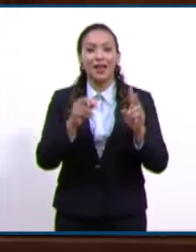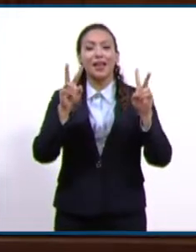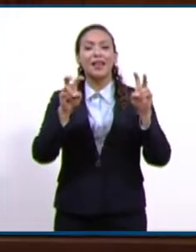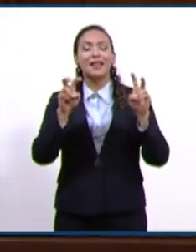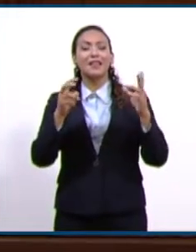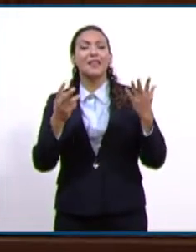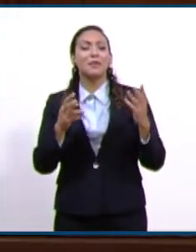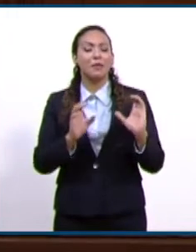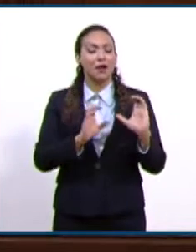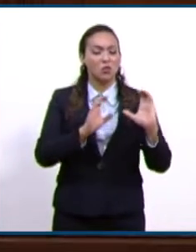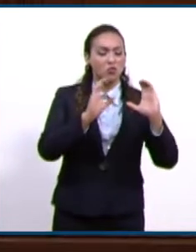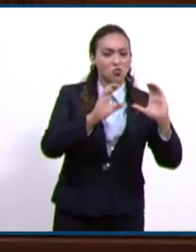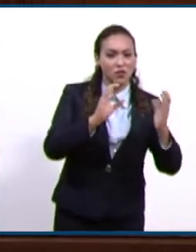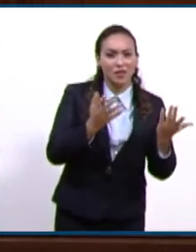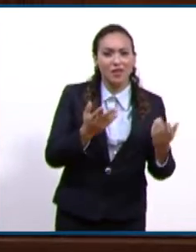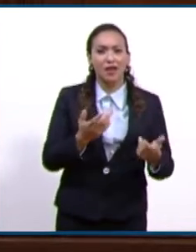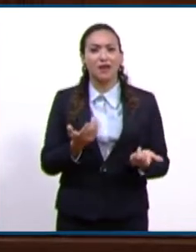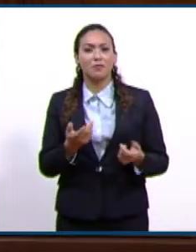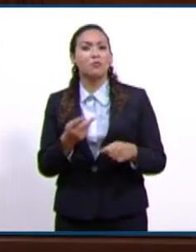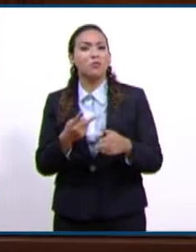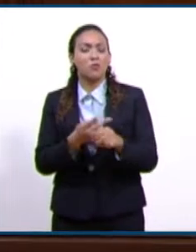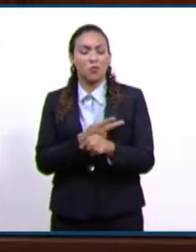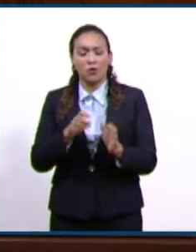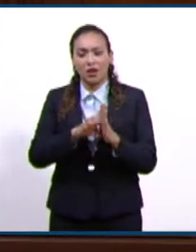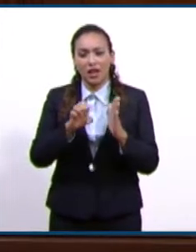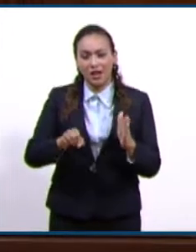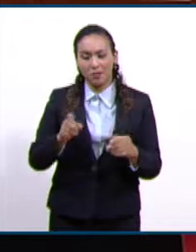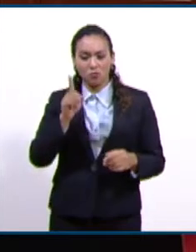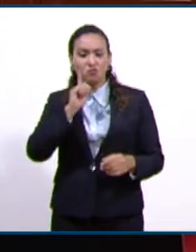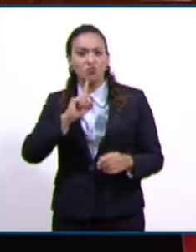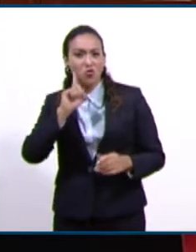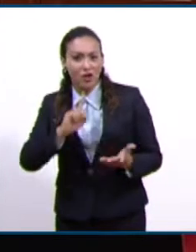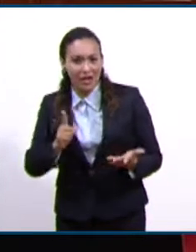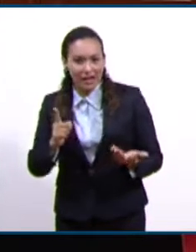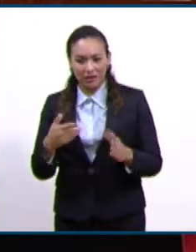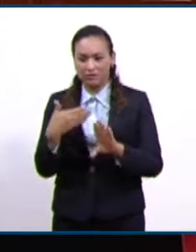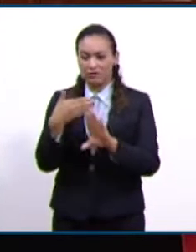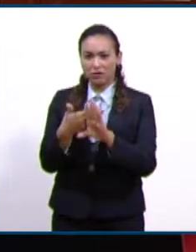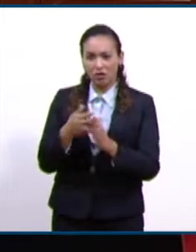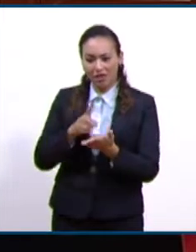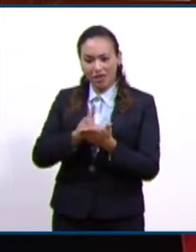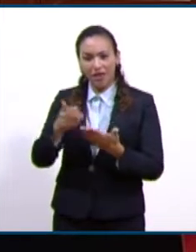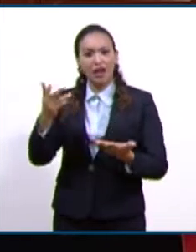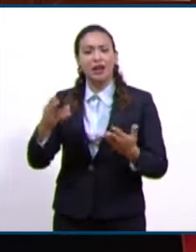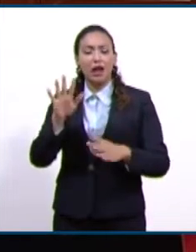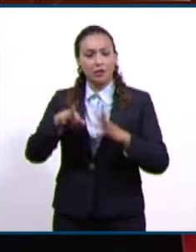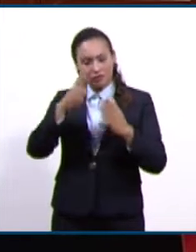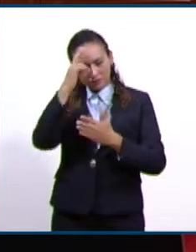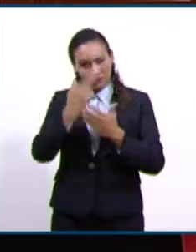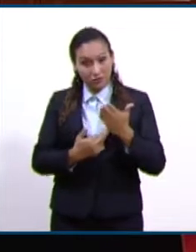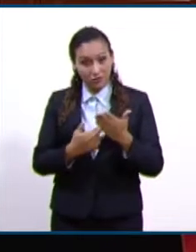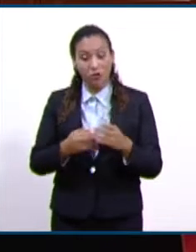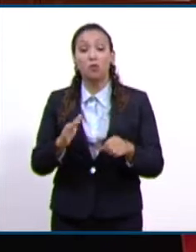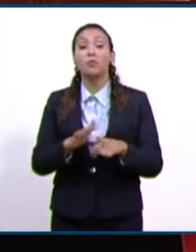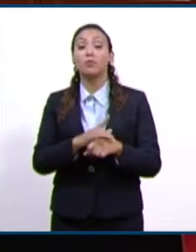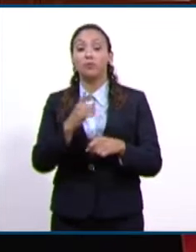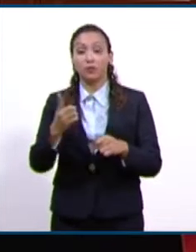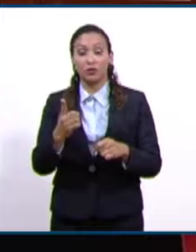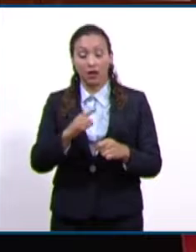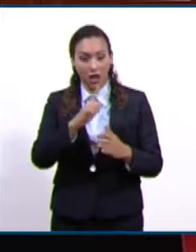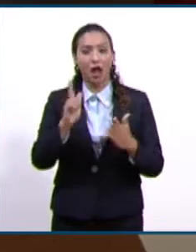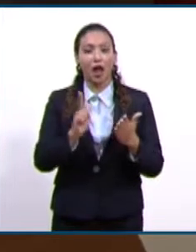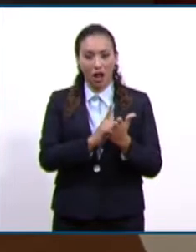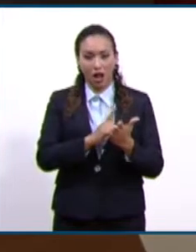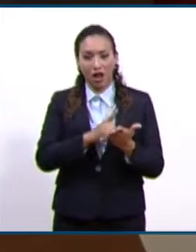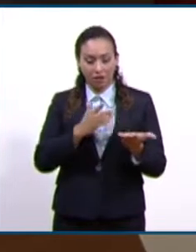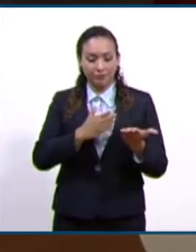vicaria, fenómeno que afecta gravemente derechos fundamentales de las mujeres. Esto al resolver una acción de inconstitucionalidad respecto de disposiciones de la Ley de Acceso